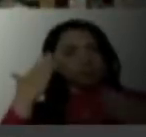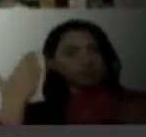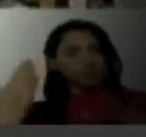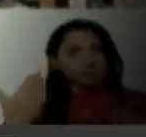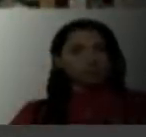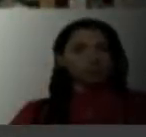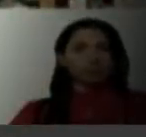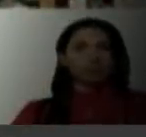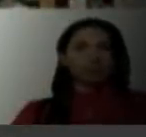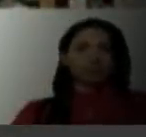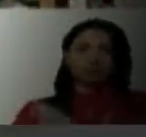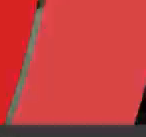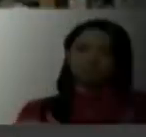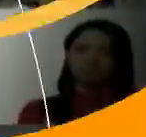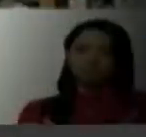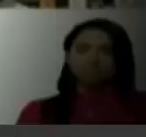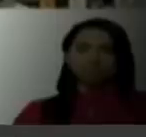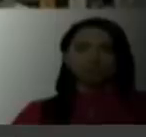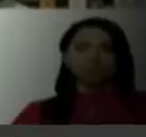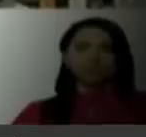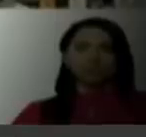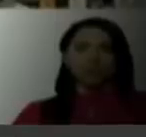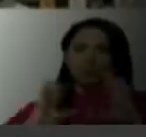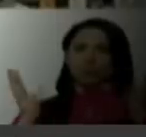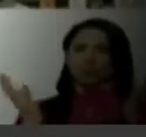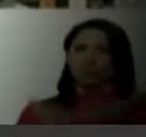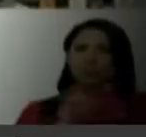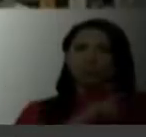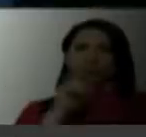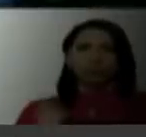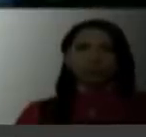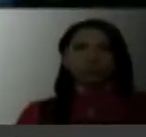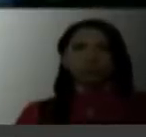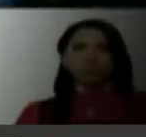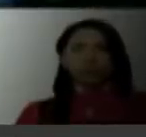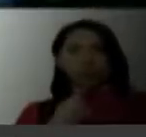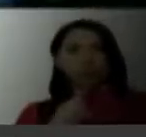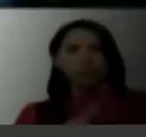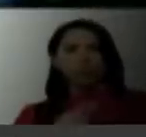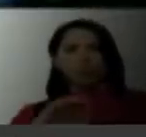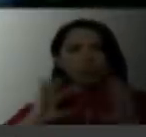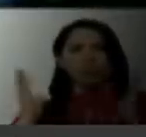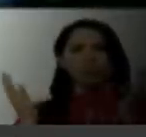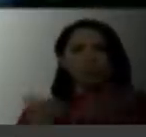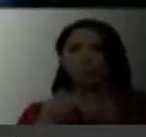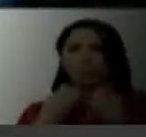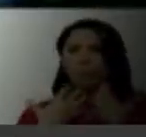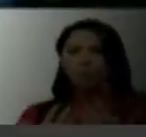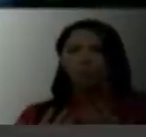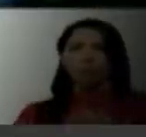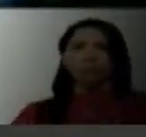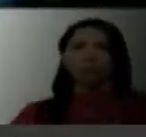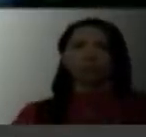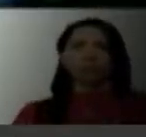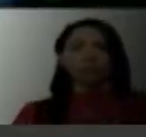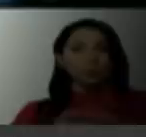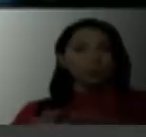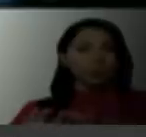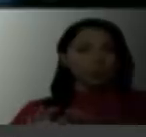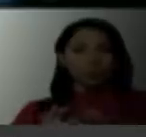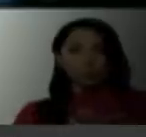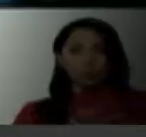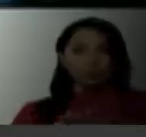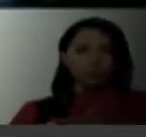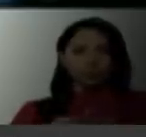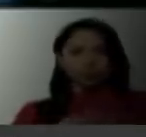de representantes de países como Australia, Canadá, Estados Unidos, Bélgica, Brasil, Nicaragua, Panamá, Nueva Zelanda, Uruguay,